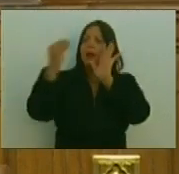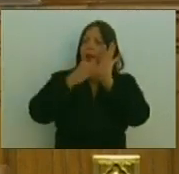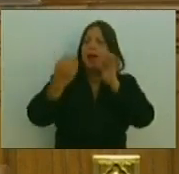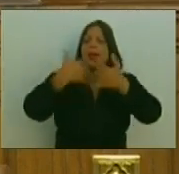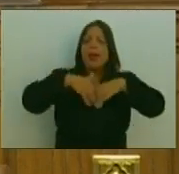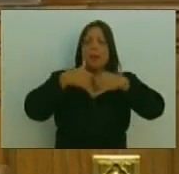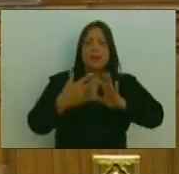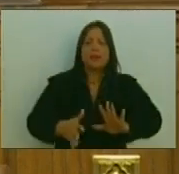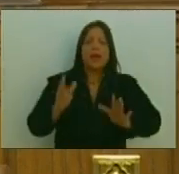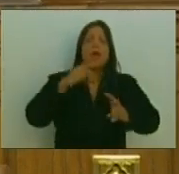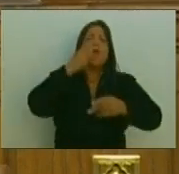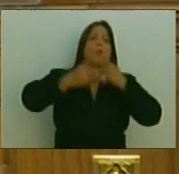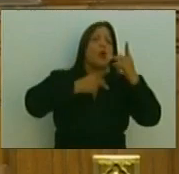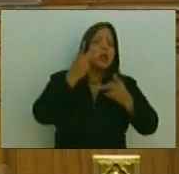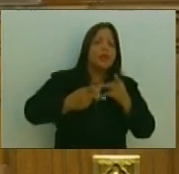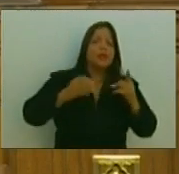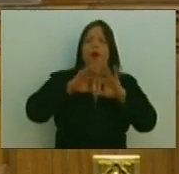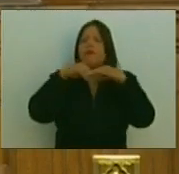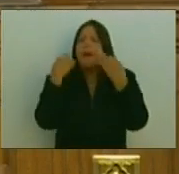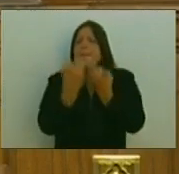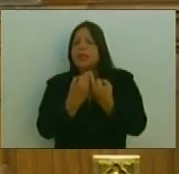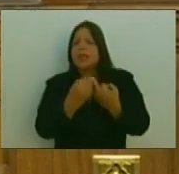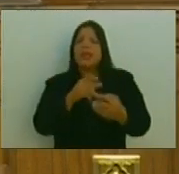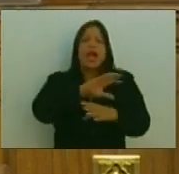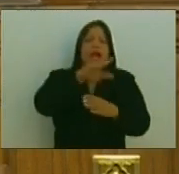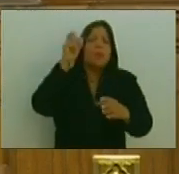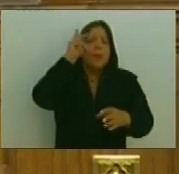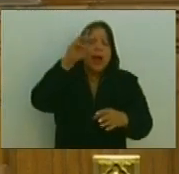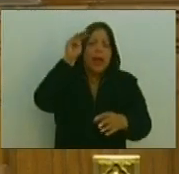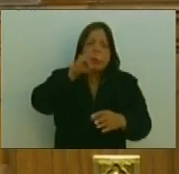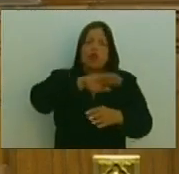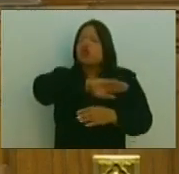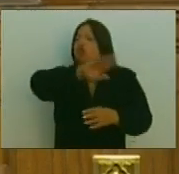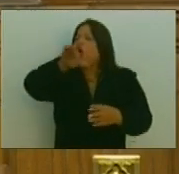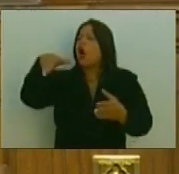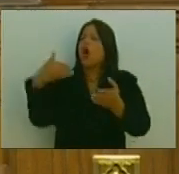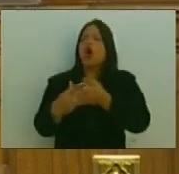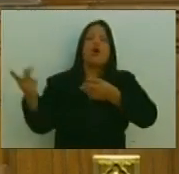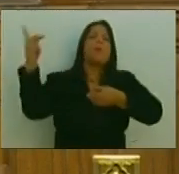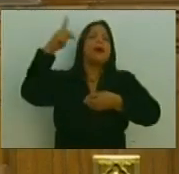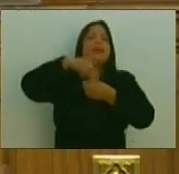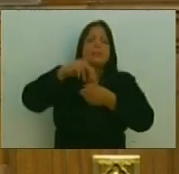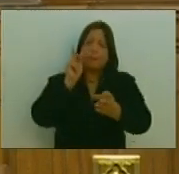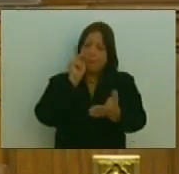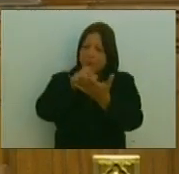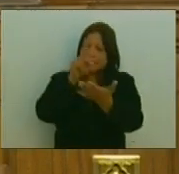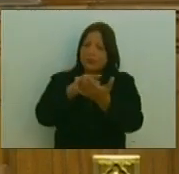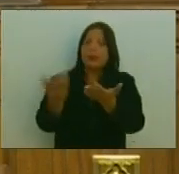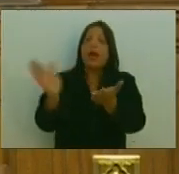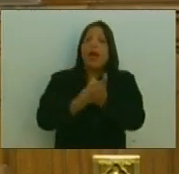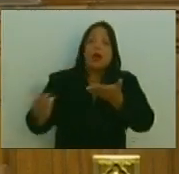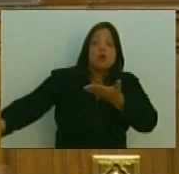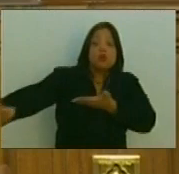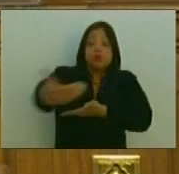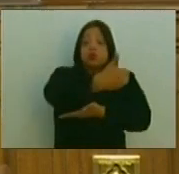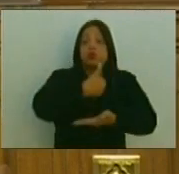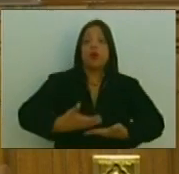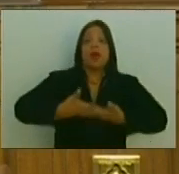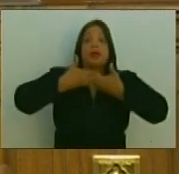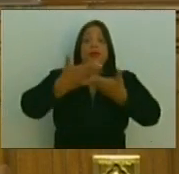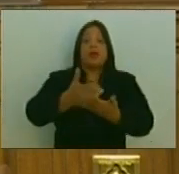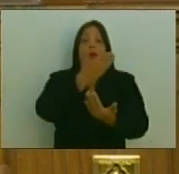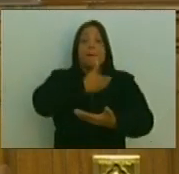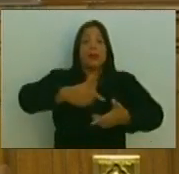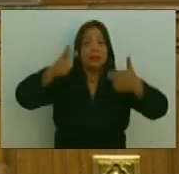empresarios, los partidos políticos, las familias, los docentes, todos y todas participen, para que luego le entreguemos al presidente Nicolás